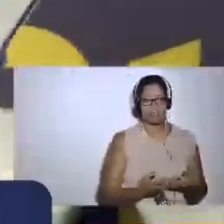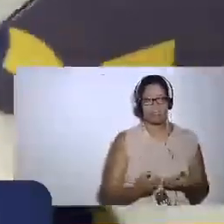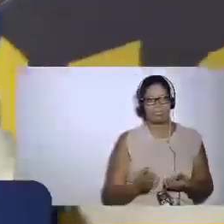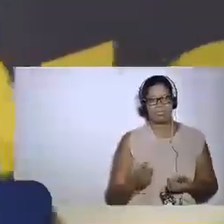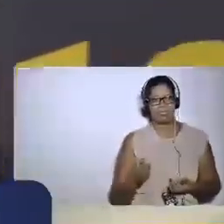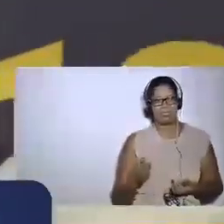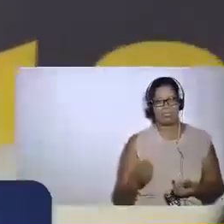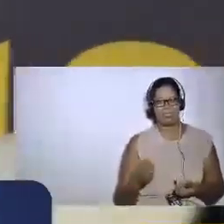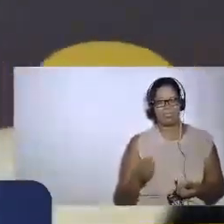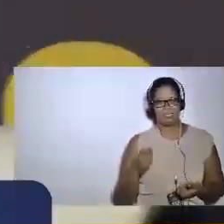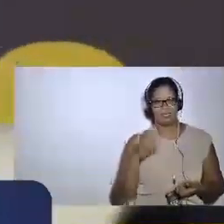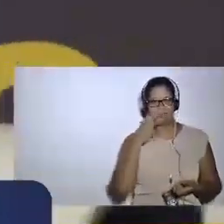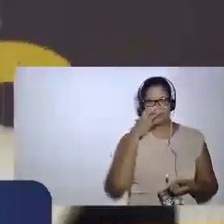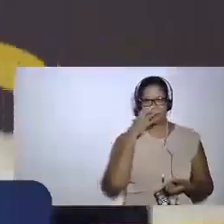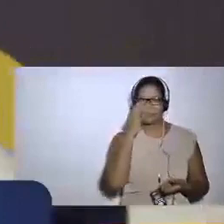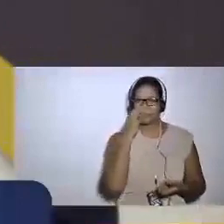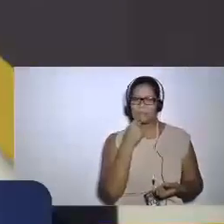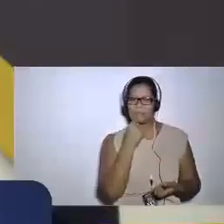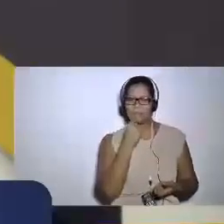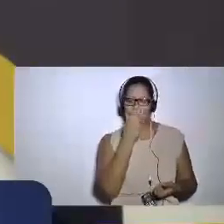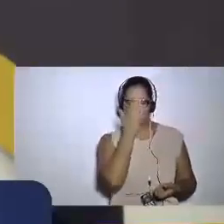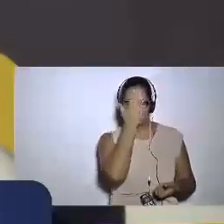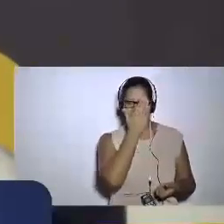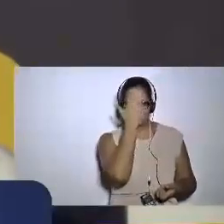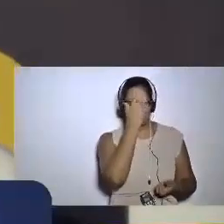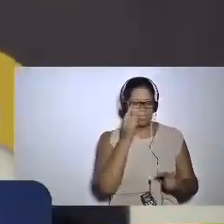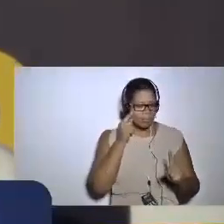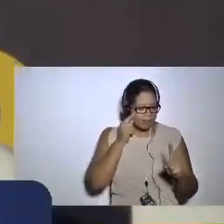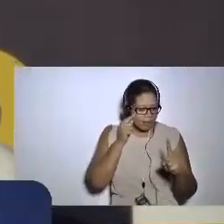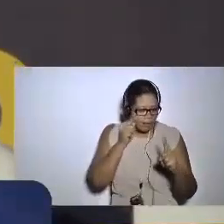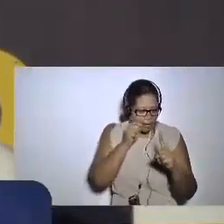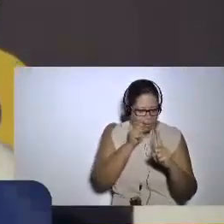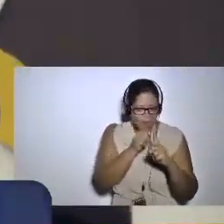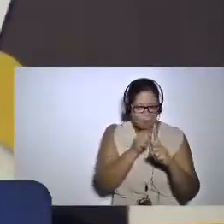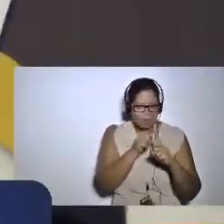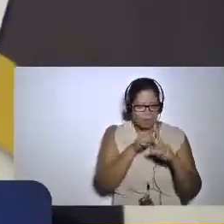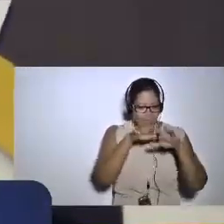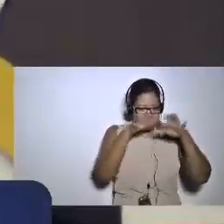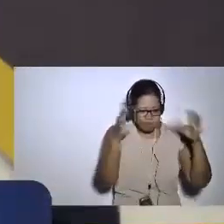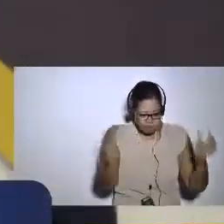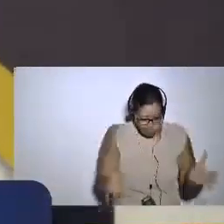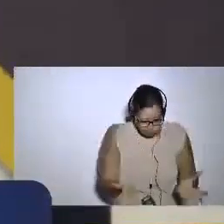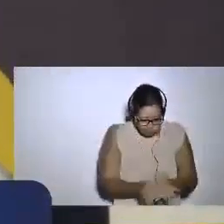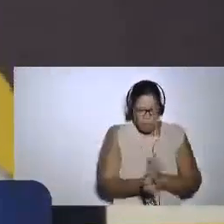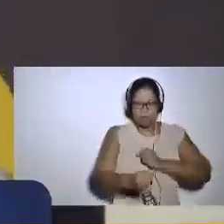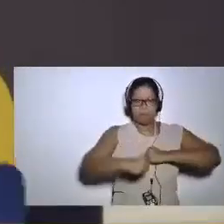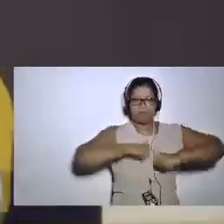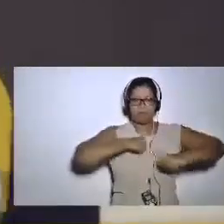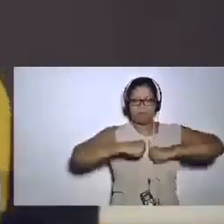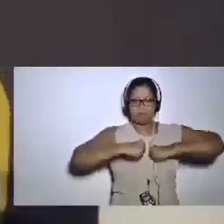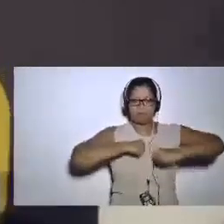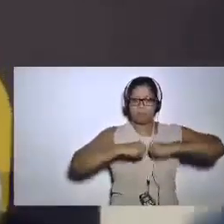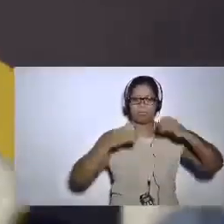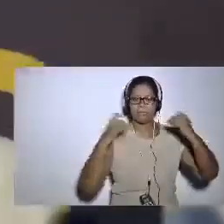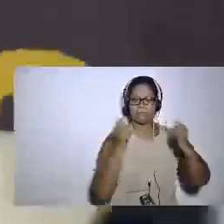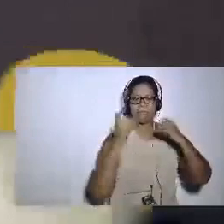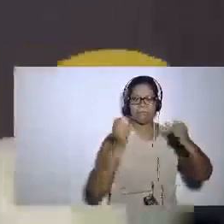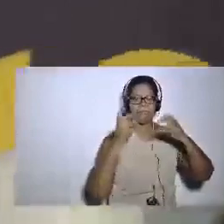de dijo mucho antes en Facebook, el motor, el objetivo era muévase